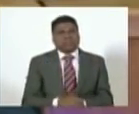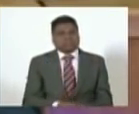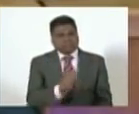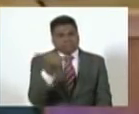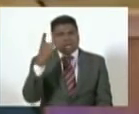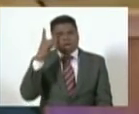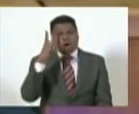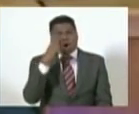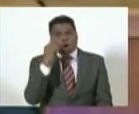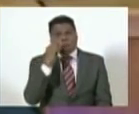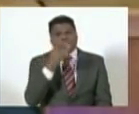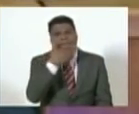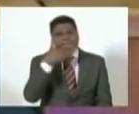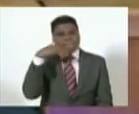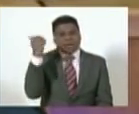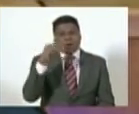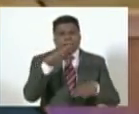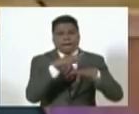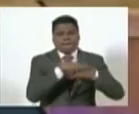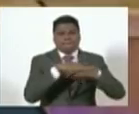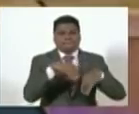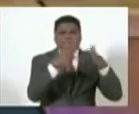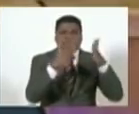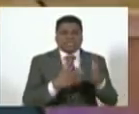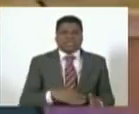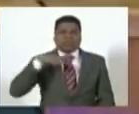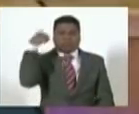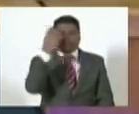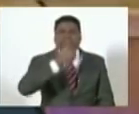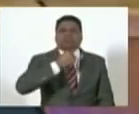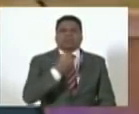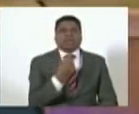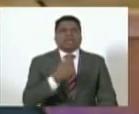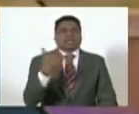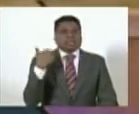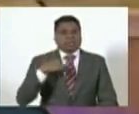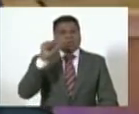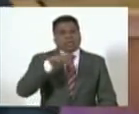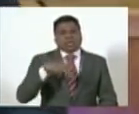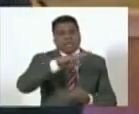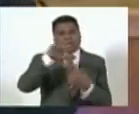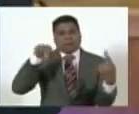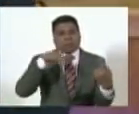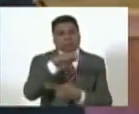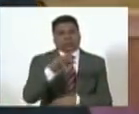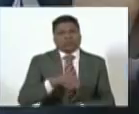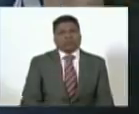Aissami fue el mejor ministro del Interior y Seguridad que ha tenido nuestro país en revolución.